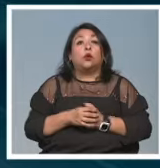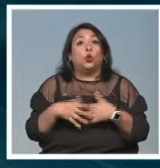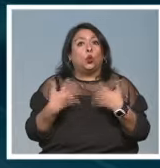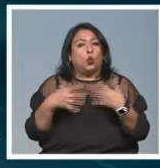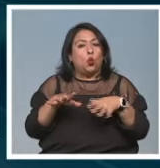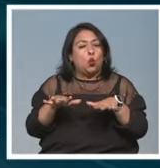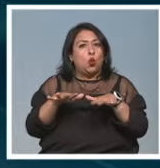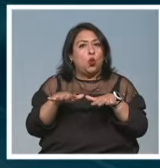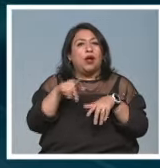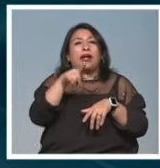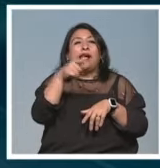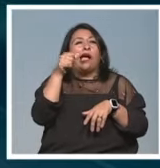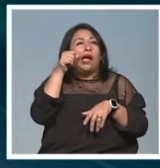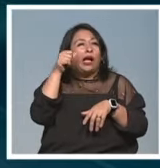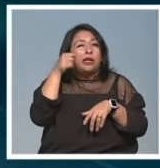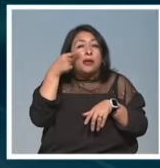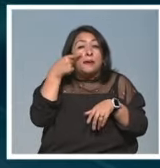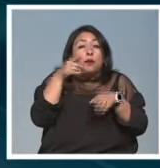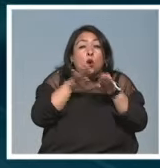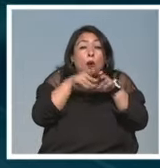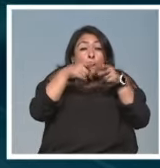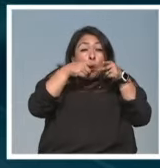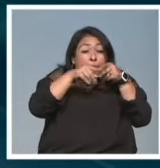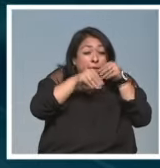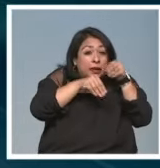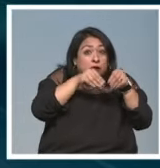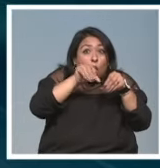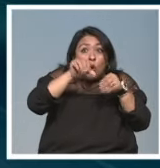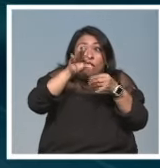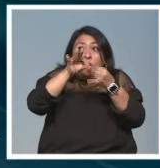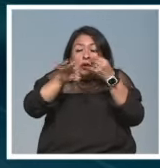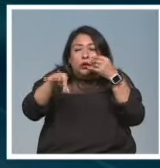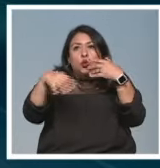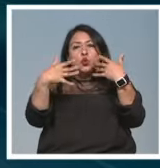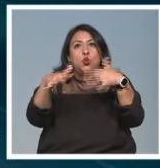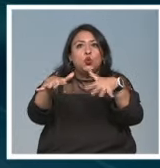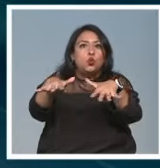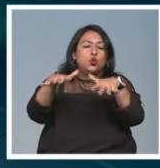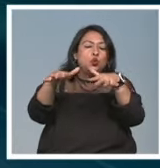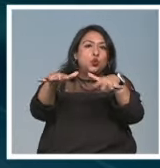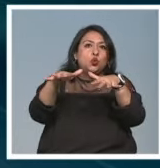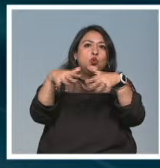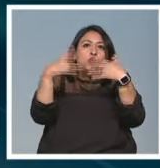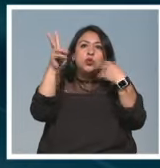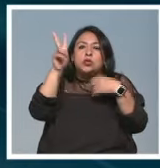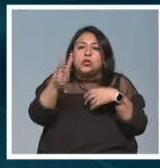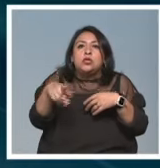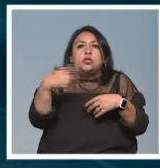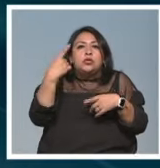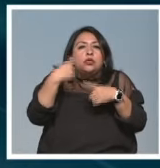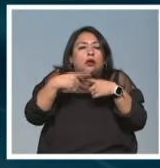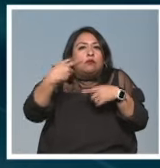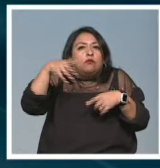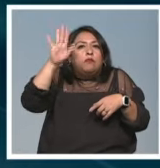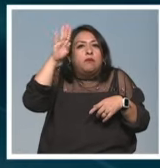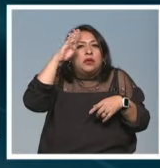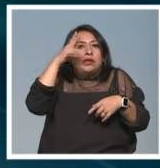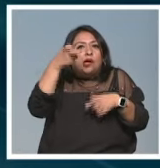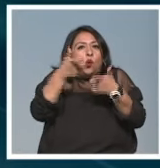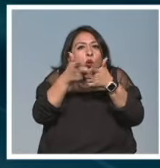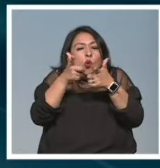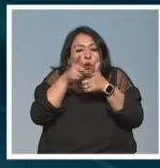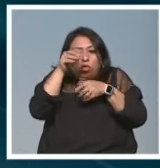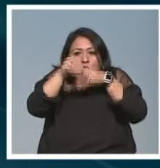Wow, ayer vimos los inicios de esta obra y verla ya finalizada. Qué impresionante, ¿quién lo diría de esta obra